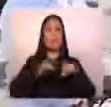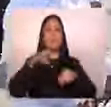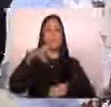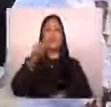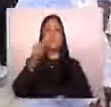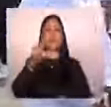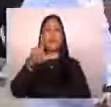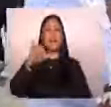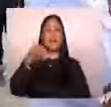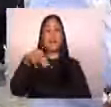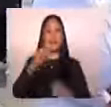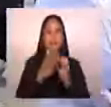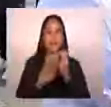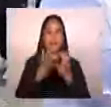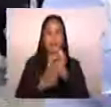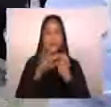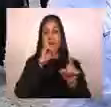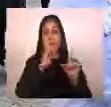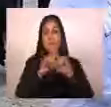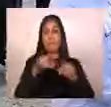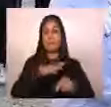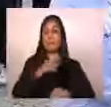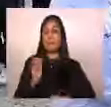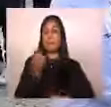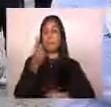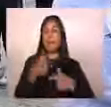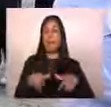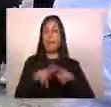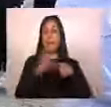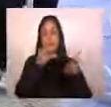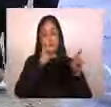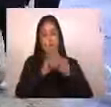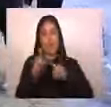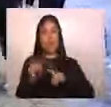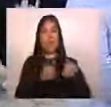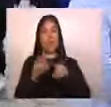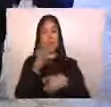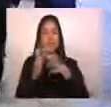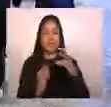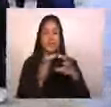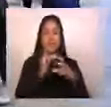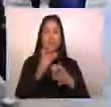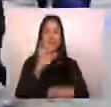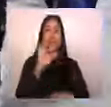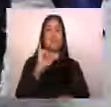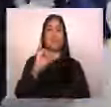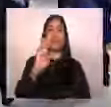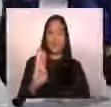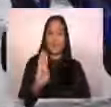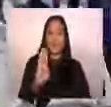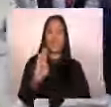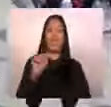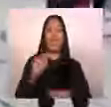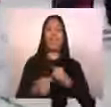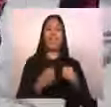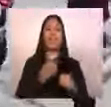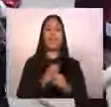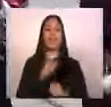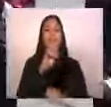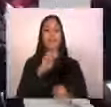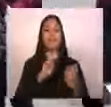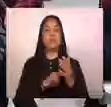Palín Escuintla, y cuentan con el primer lugar en el concurso internacional de la OIB en el